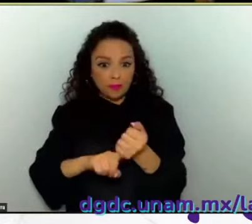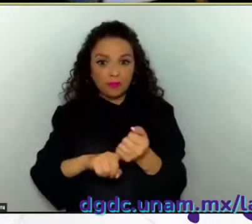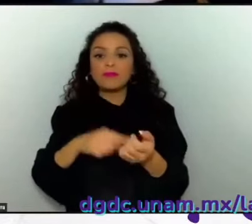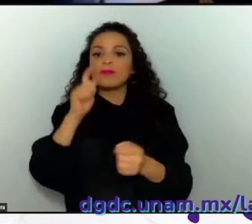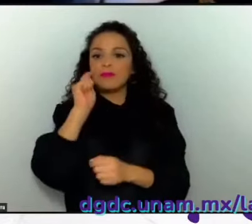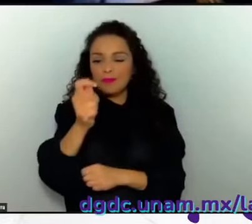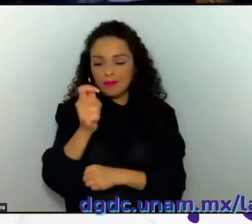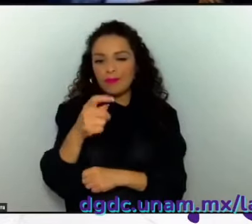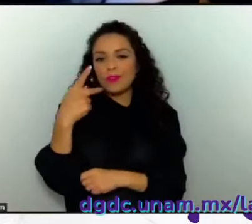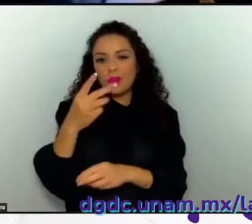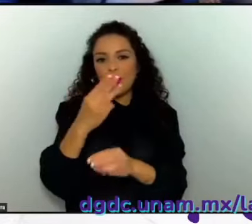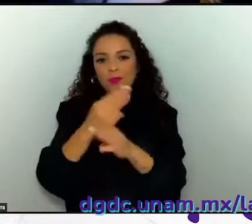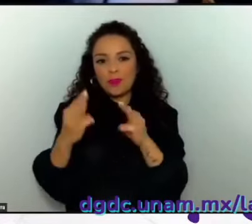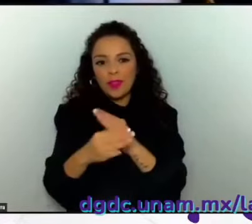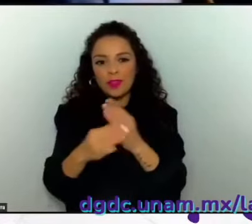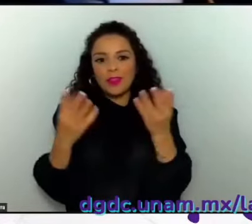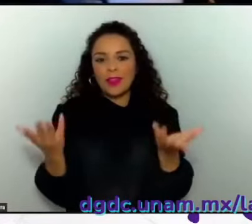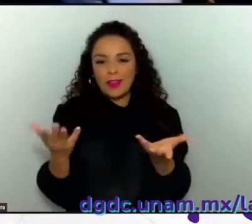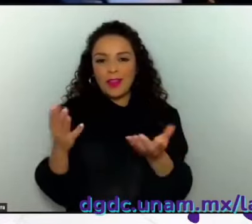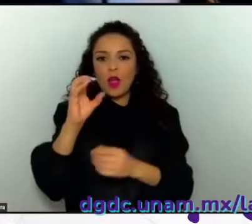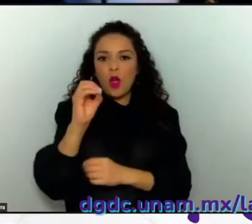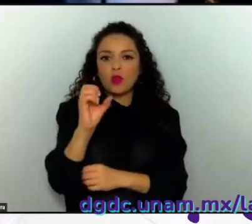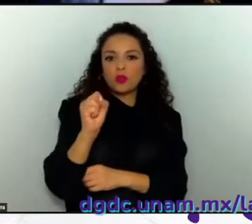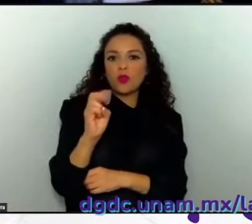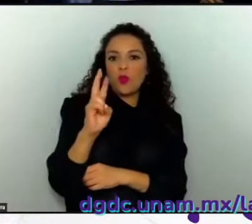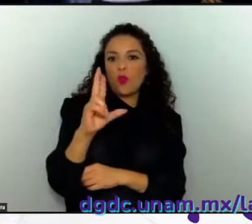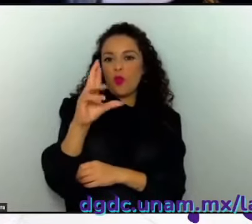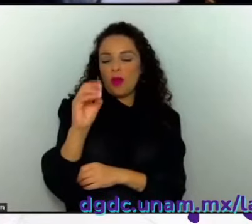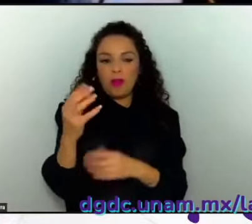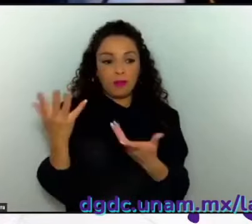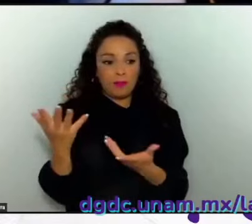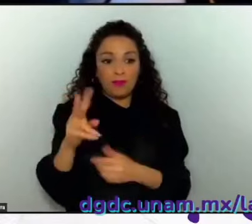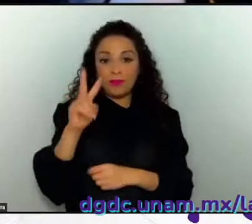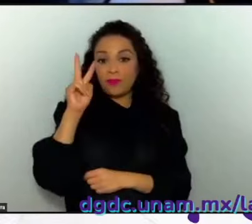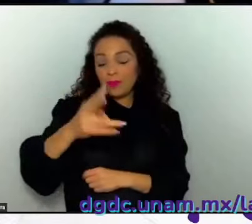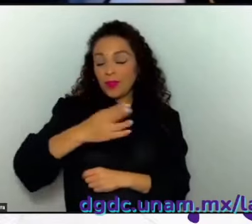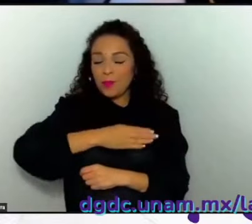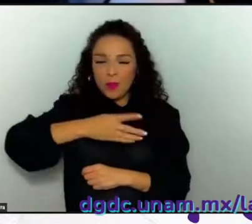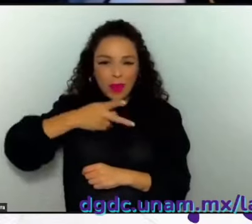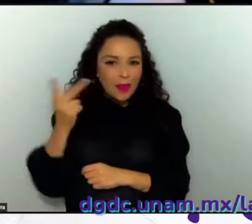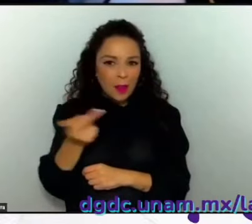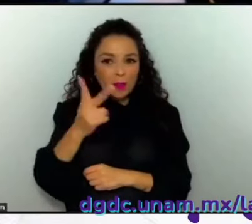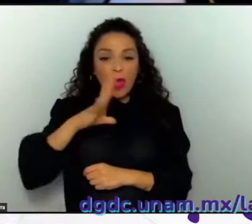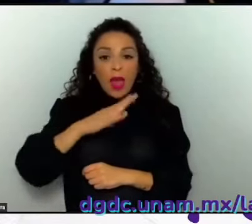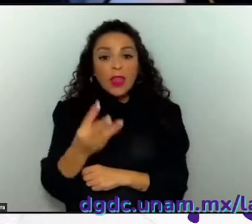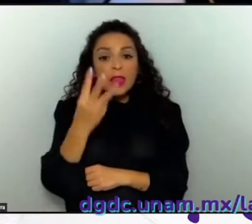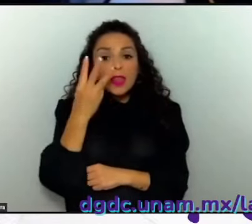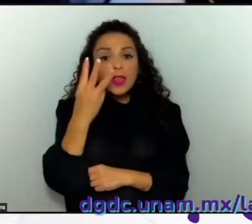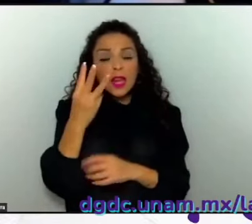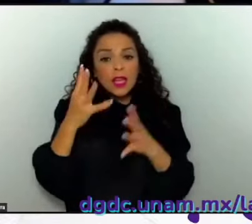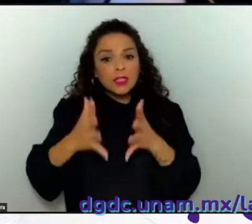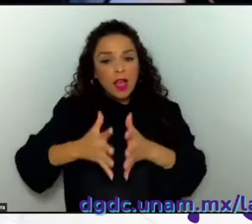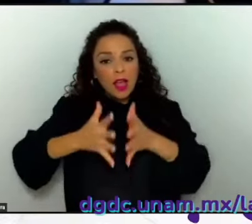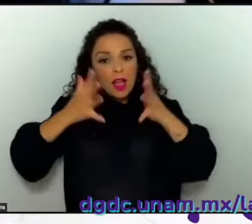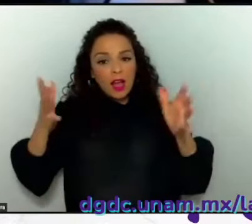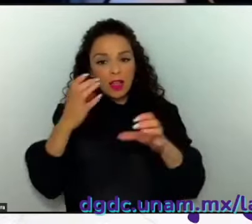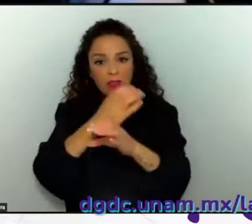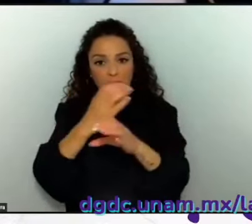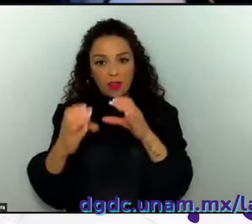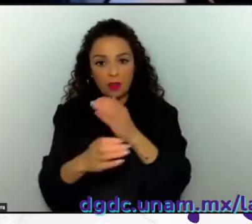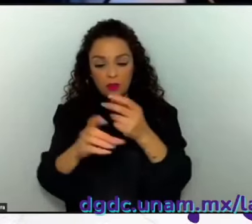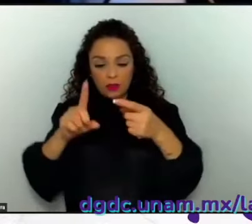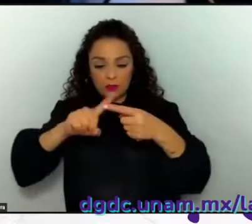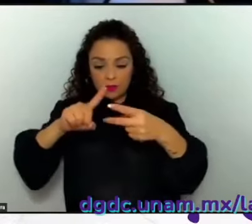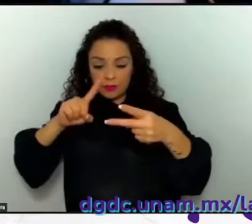pregunta. Quisiera que te remontaras. Es muy buena pregunta. El universo tiene básicamente tres grandes componentes que hemos descubierto también